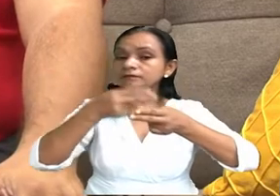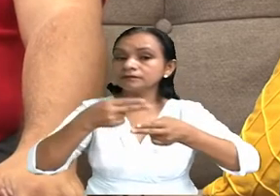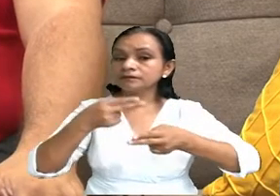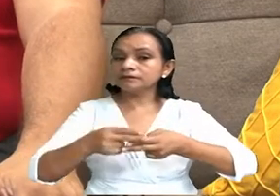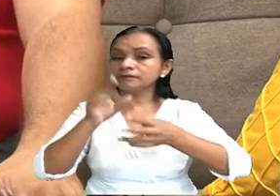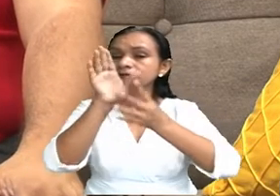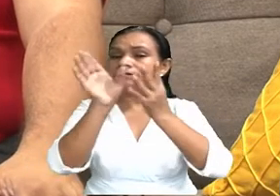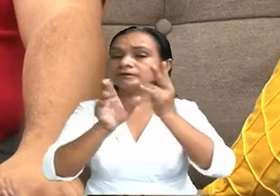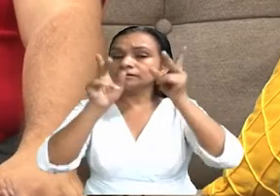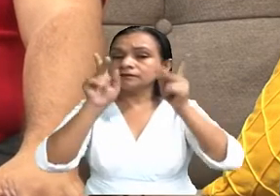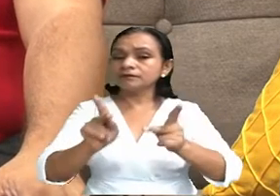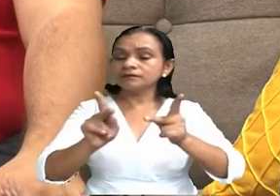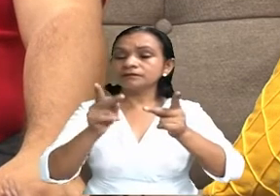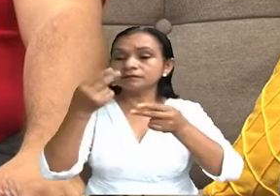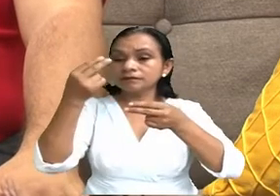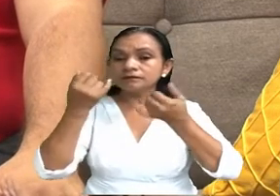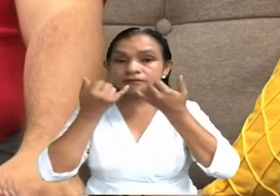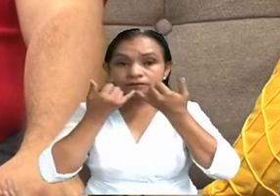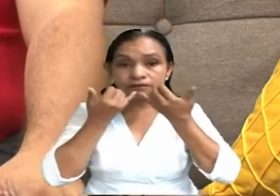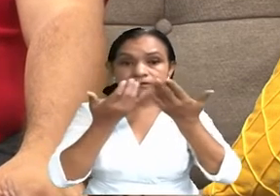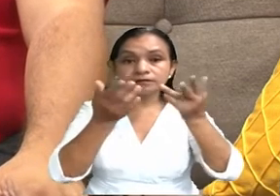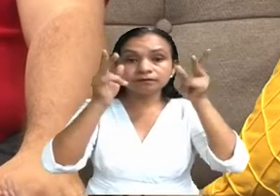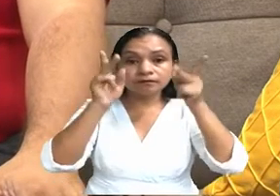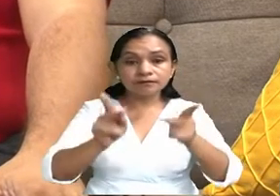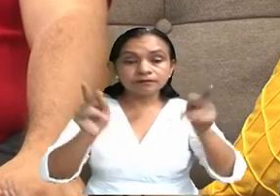con discapacidad, y eso va a ser